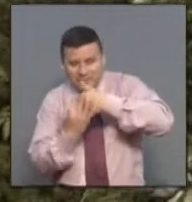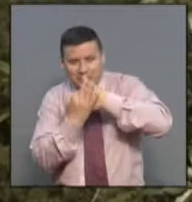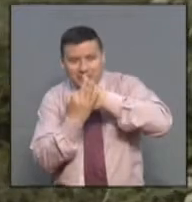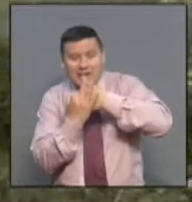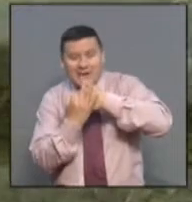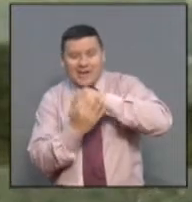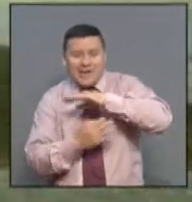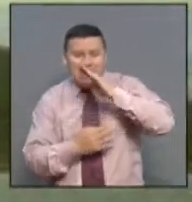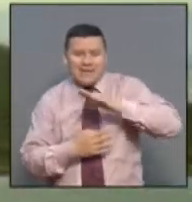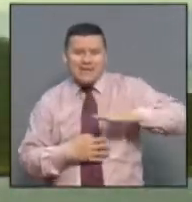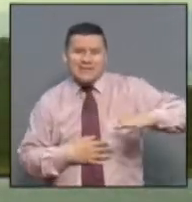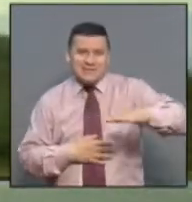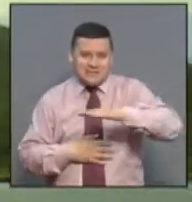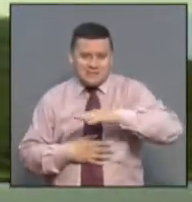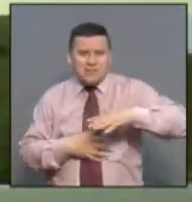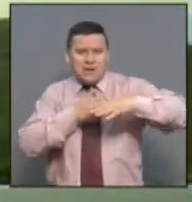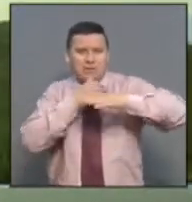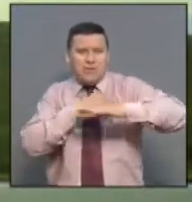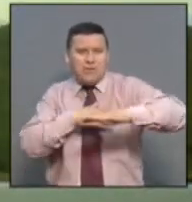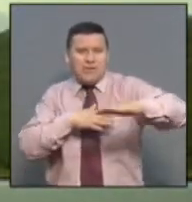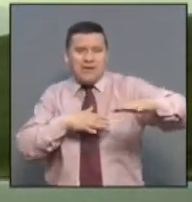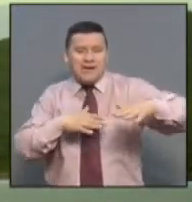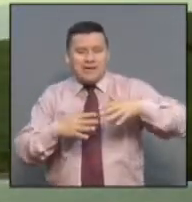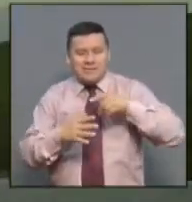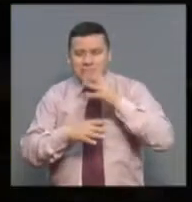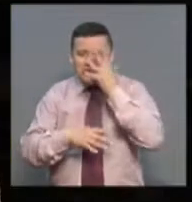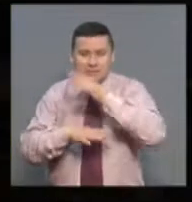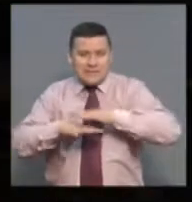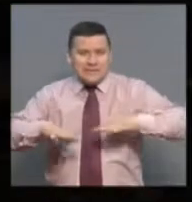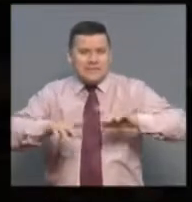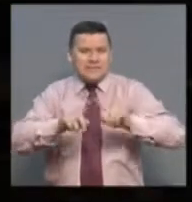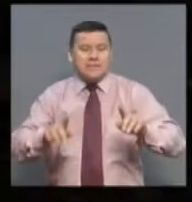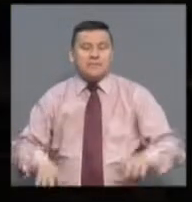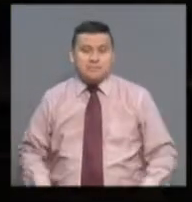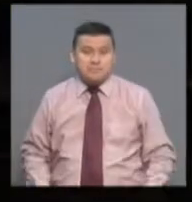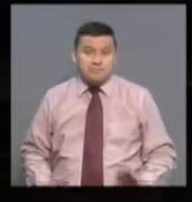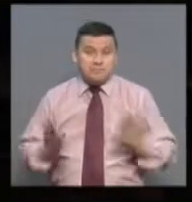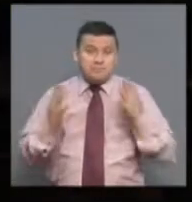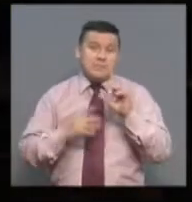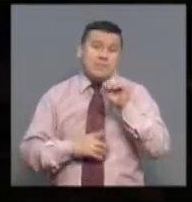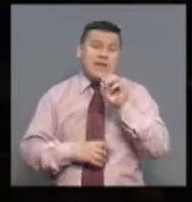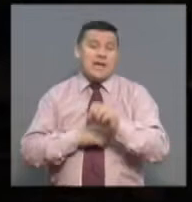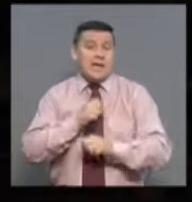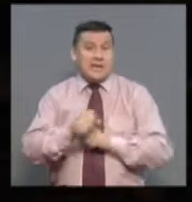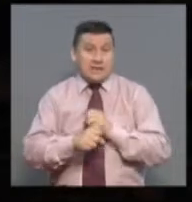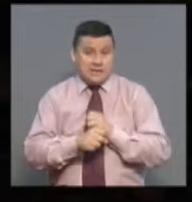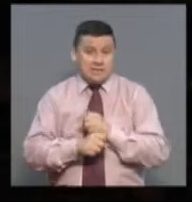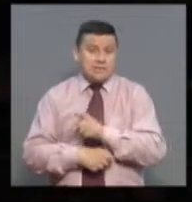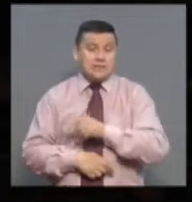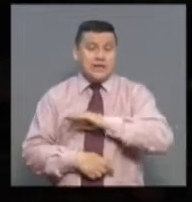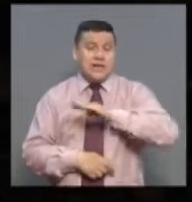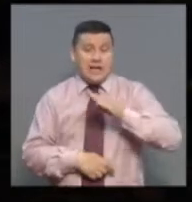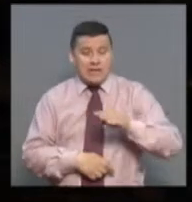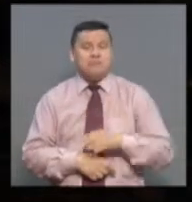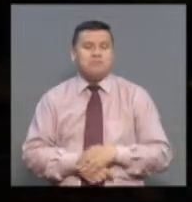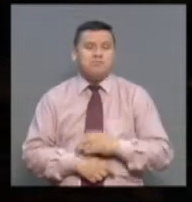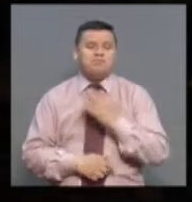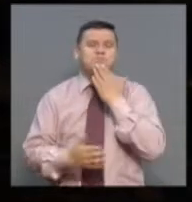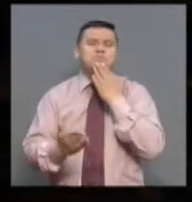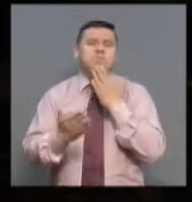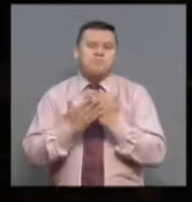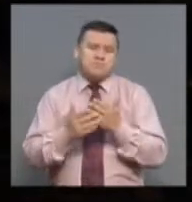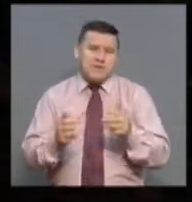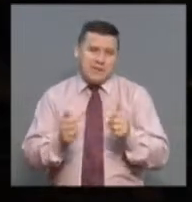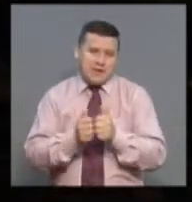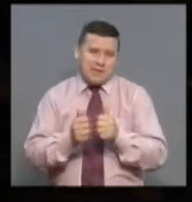Andes y que llega hasta el Mar Caribe. En el marco de la celebración de los 60 años, los antioqueños agradecieron